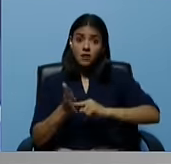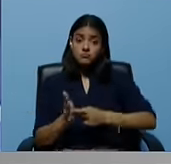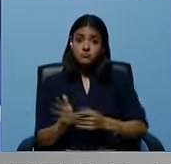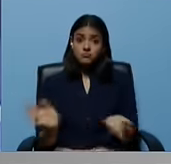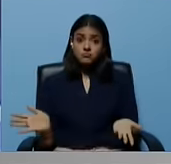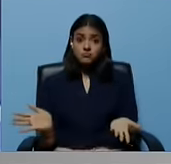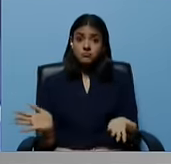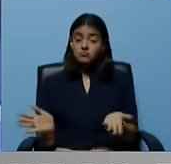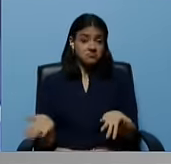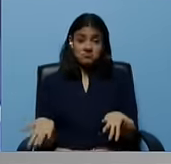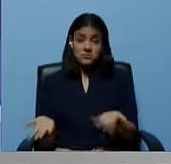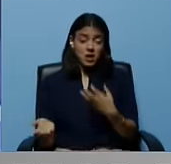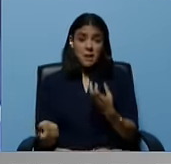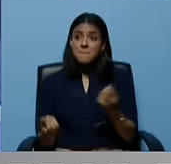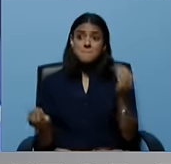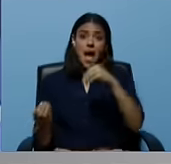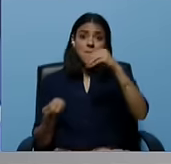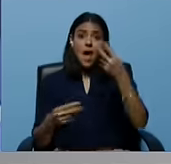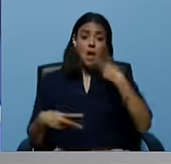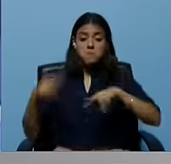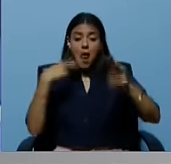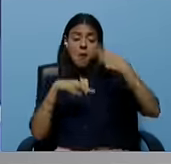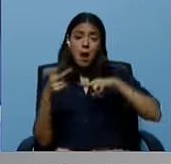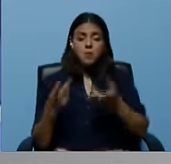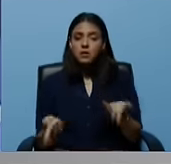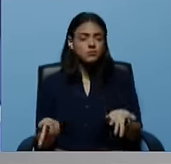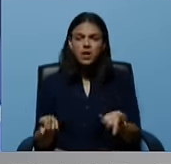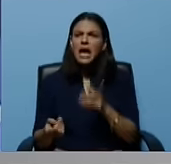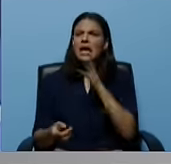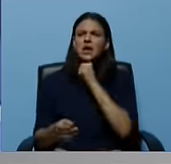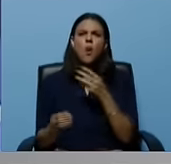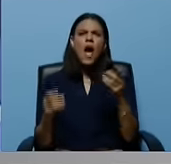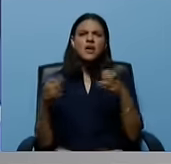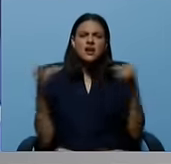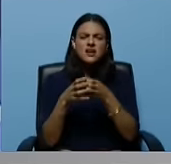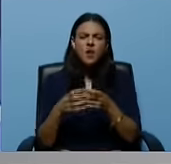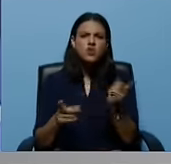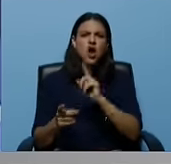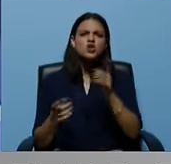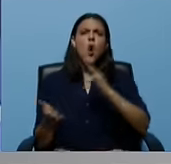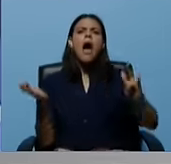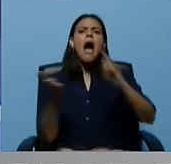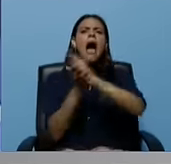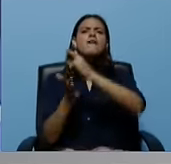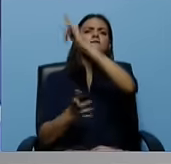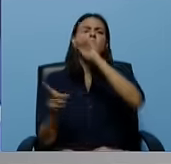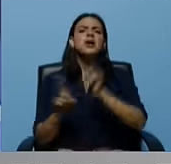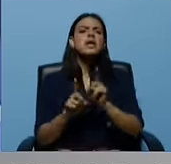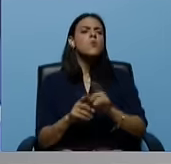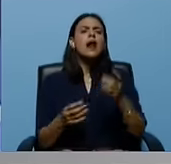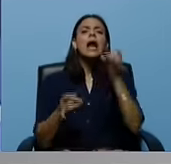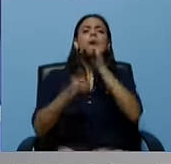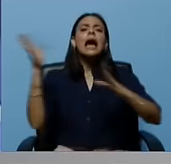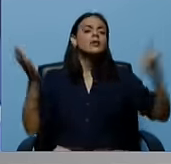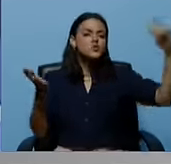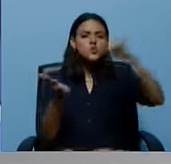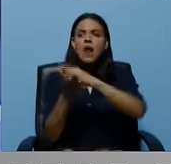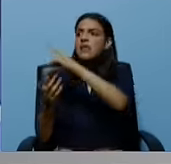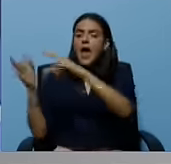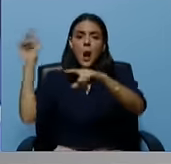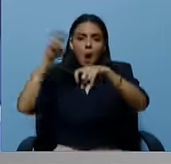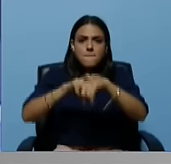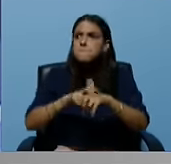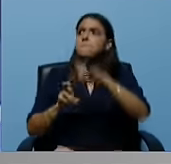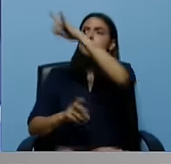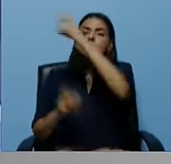Ya no más decir que no hubo ninguna negociación, es que venía un avión, pasaba por aquí también, como dice